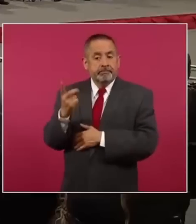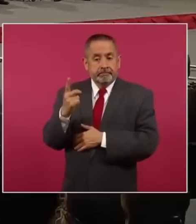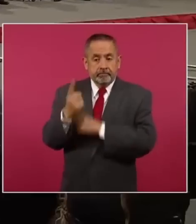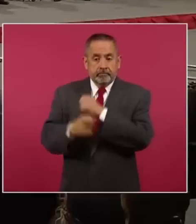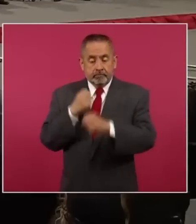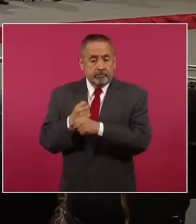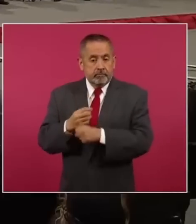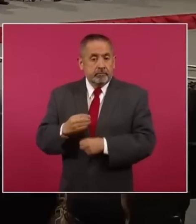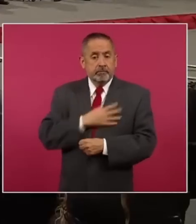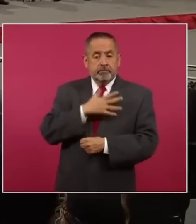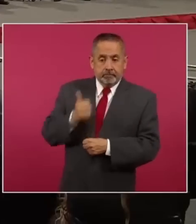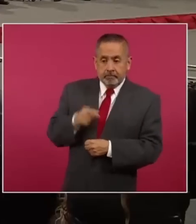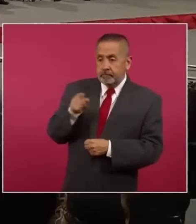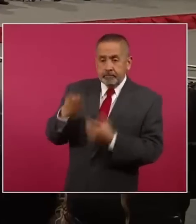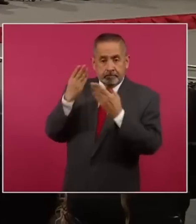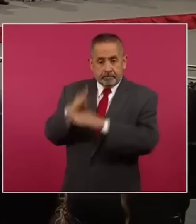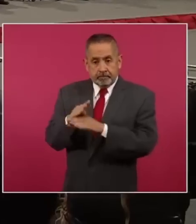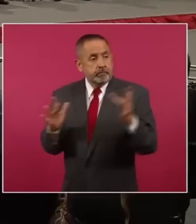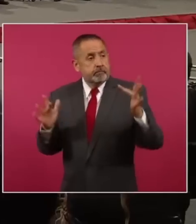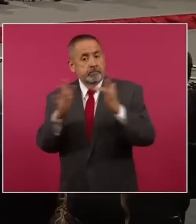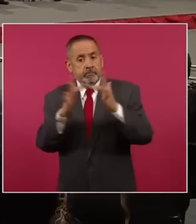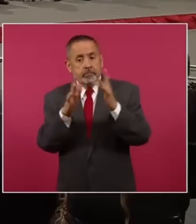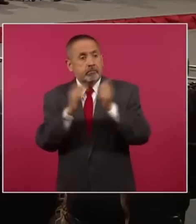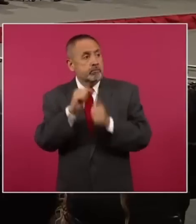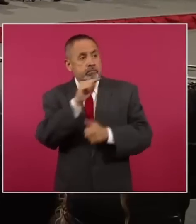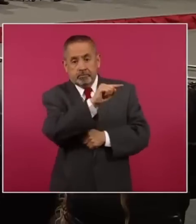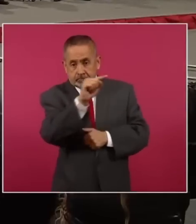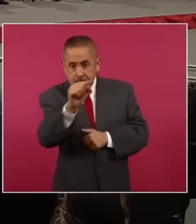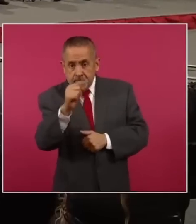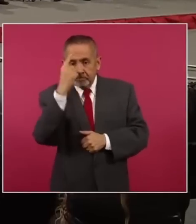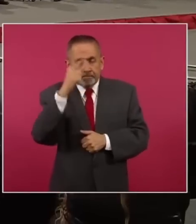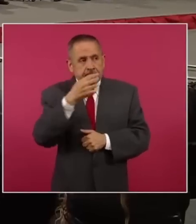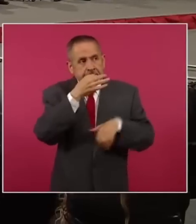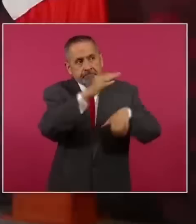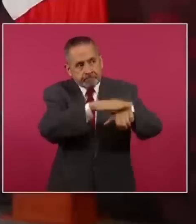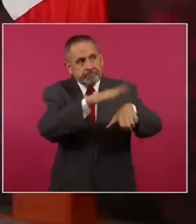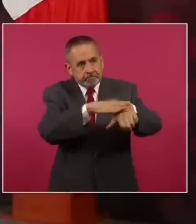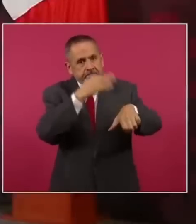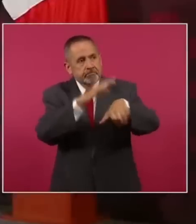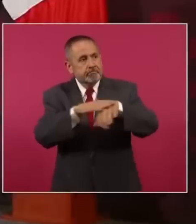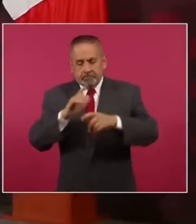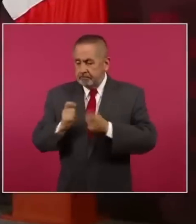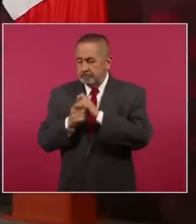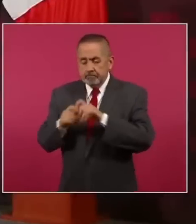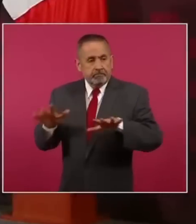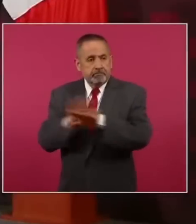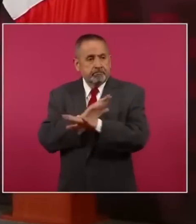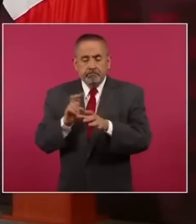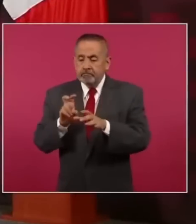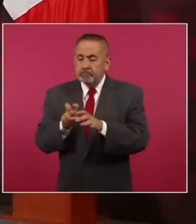el Banco del Bienestar se puso en contacto con las remesadoras para notificarles su salida del